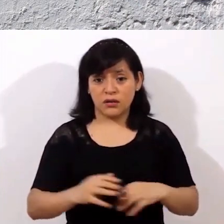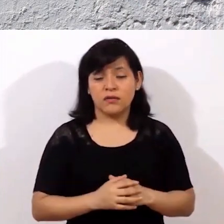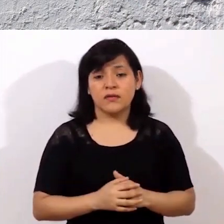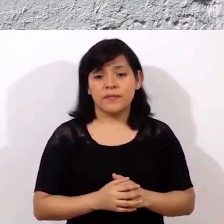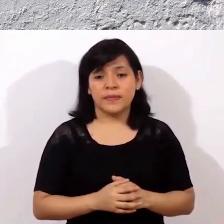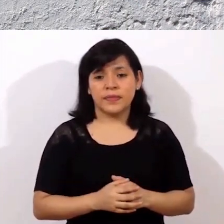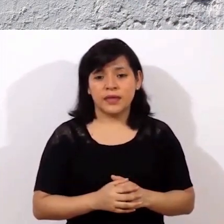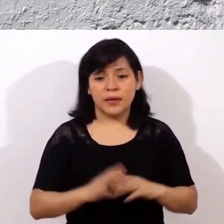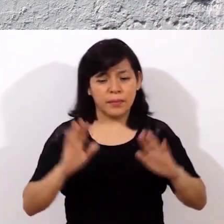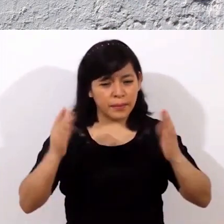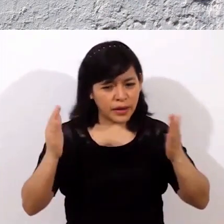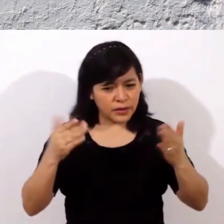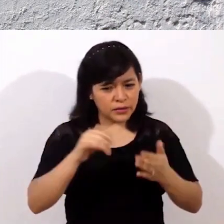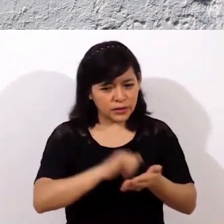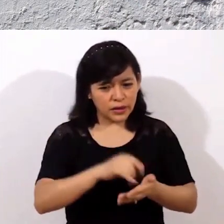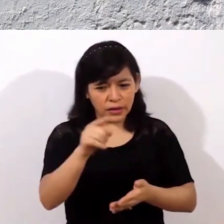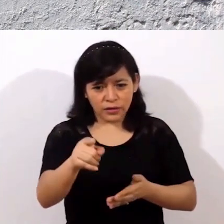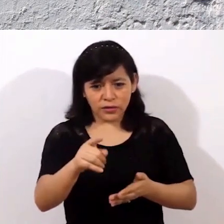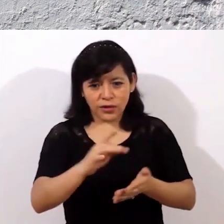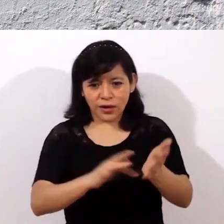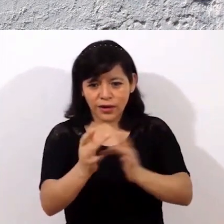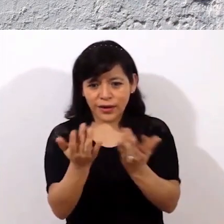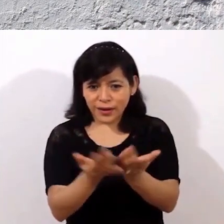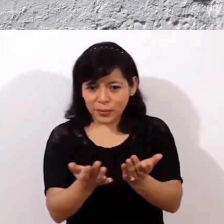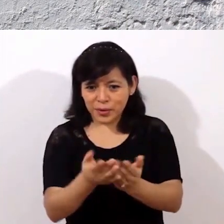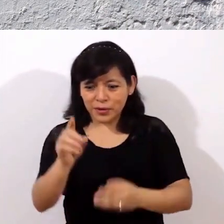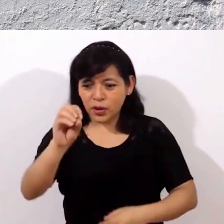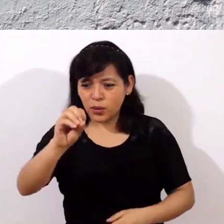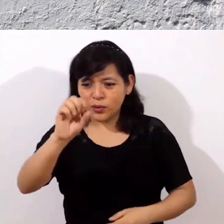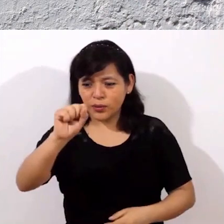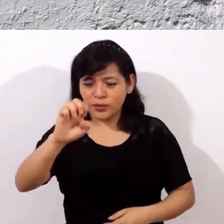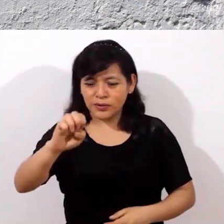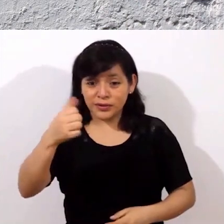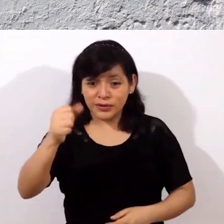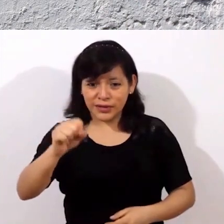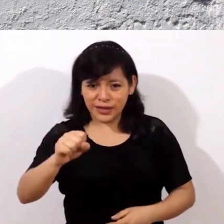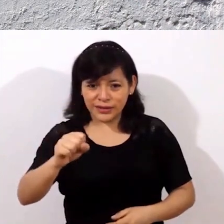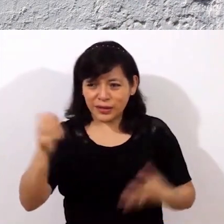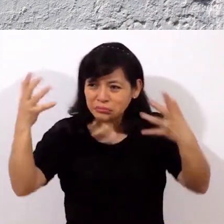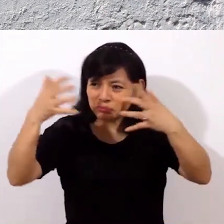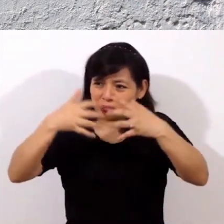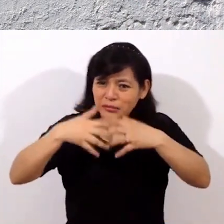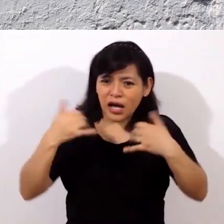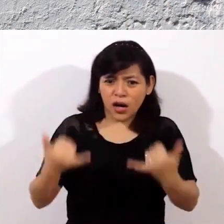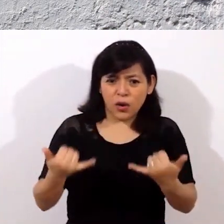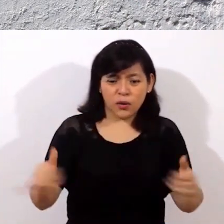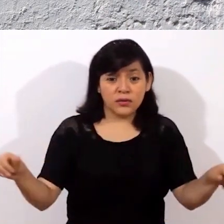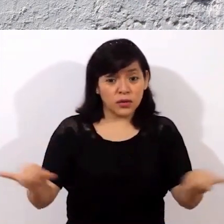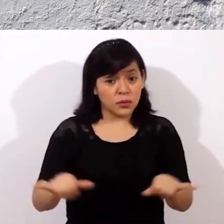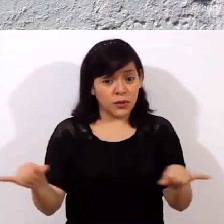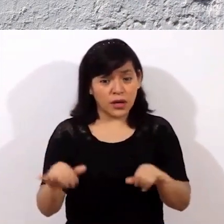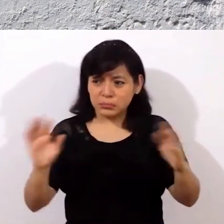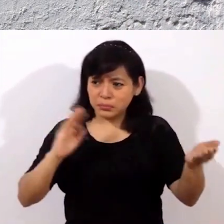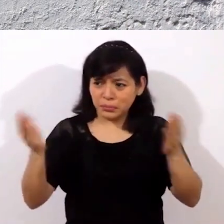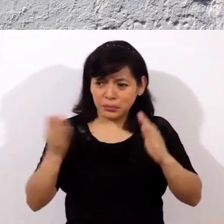que tiene Dios en el capítulo 4 y todo el libro de Oseas con Israel encaja muy bien con nuestras sociedades contemporáneas.